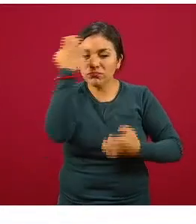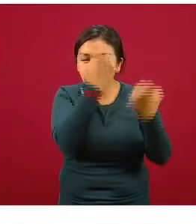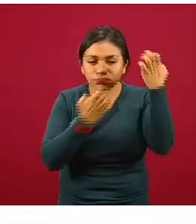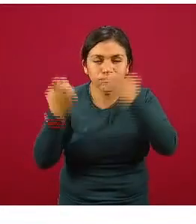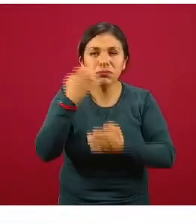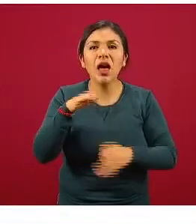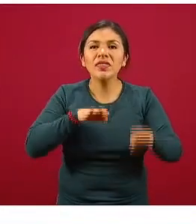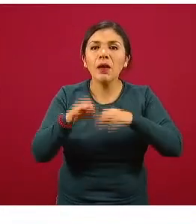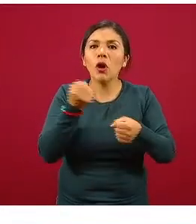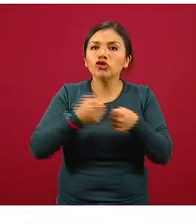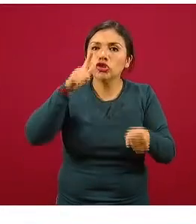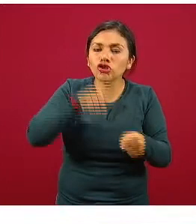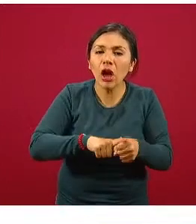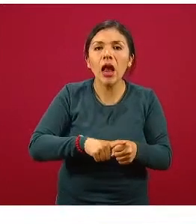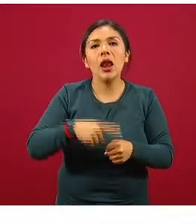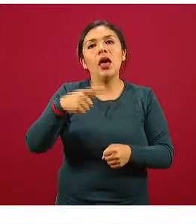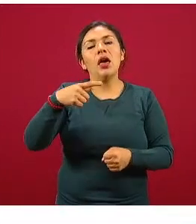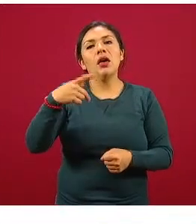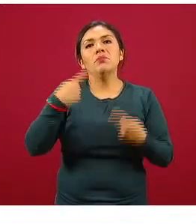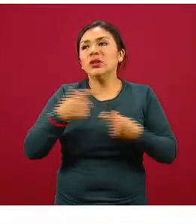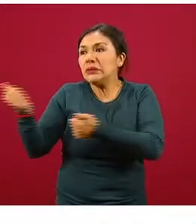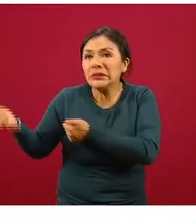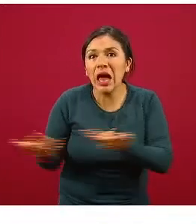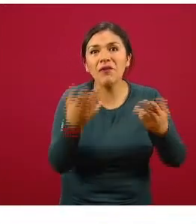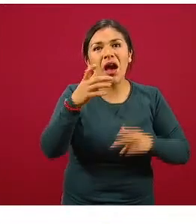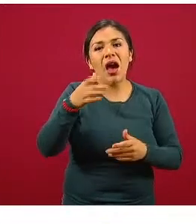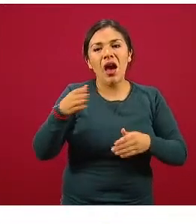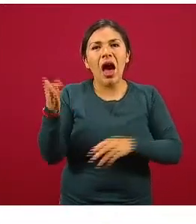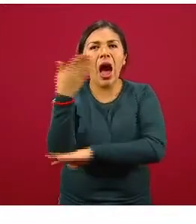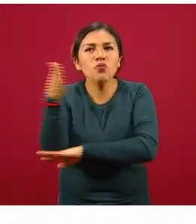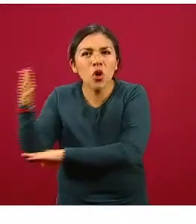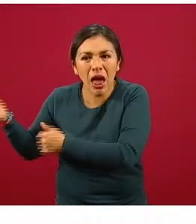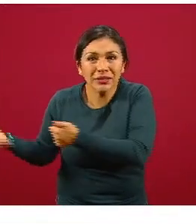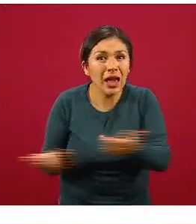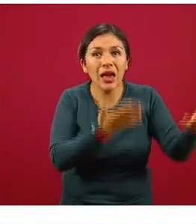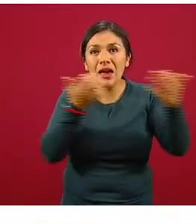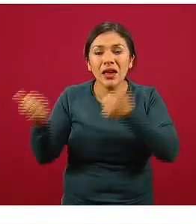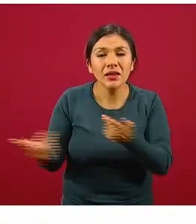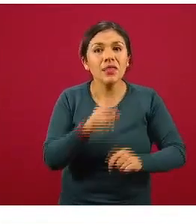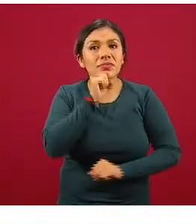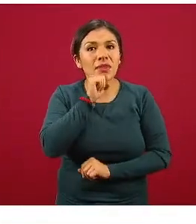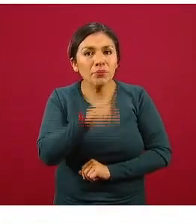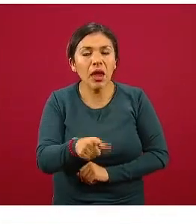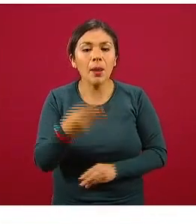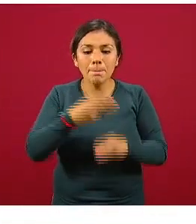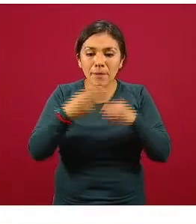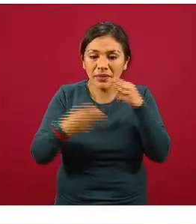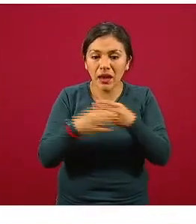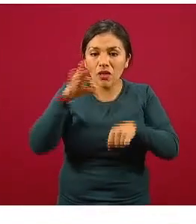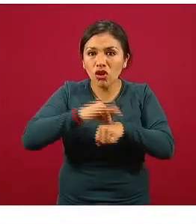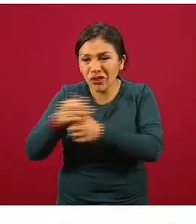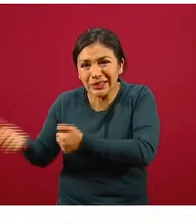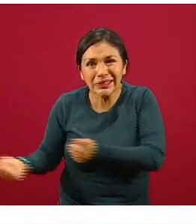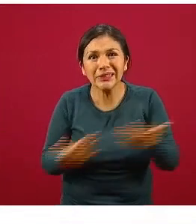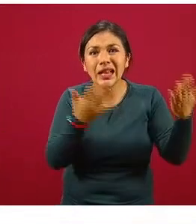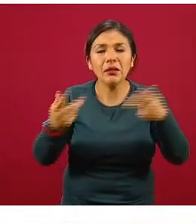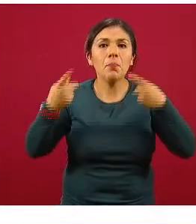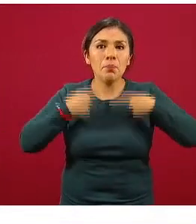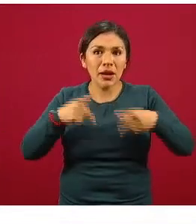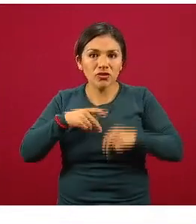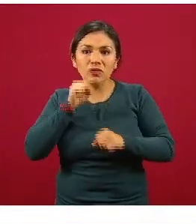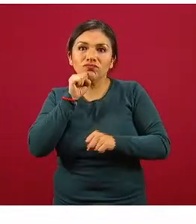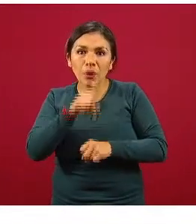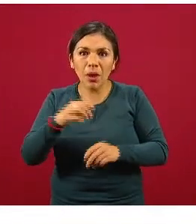trabajo social, el personal paramédico, todos los que están ahorita en los traslados, tanto de material médico como de